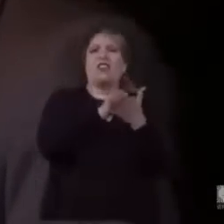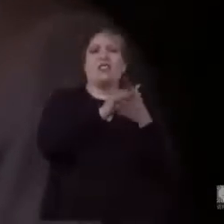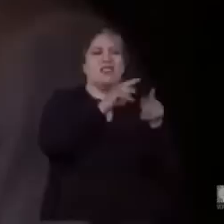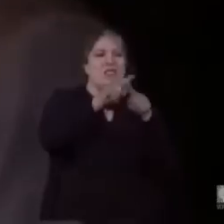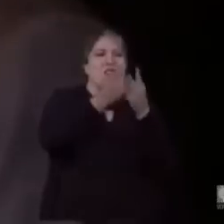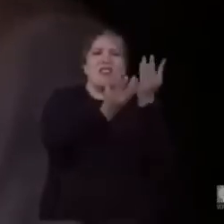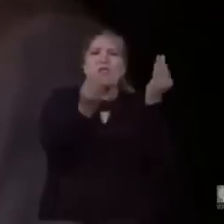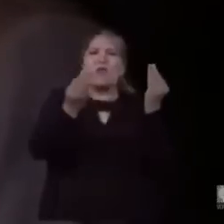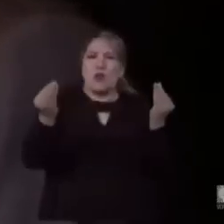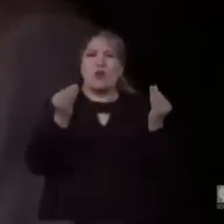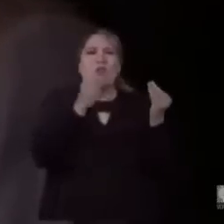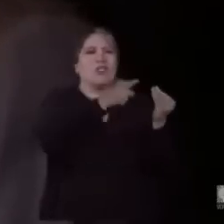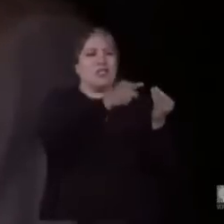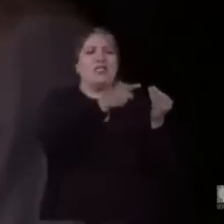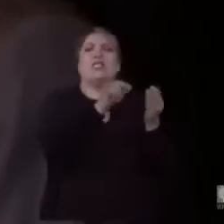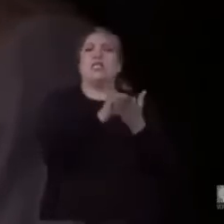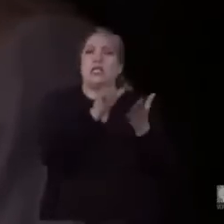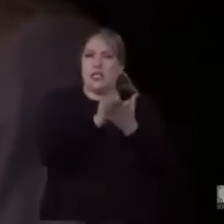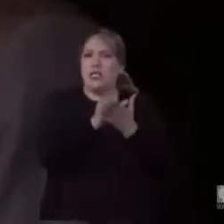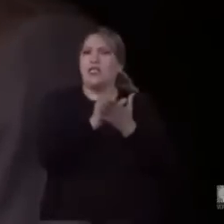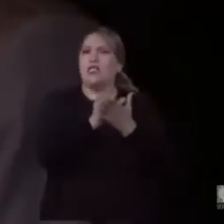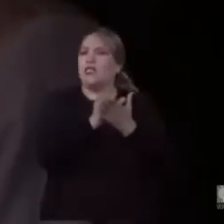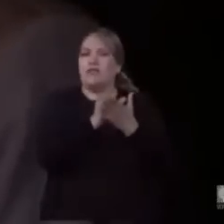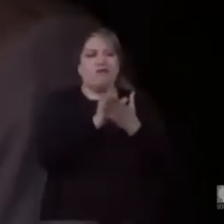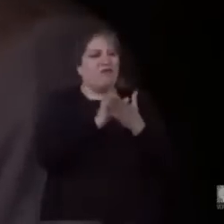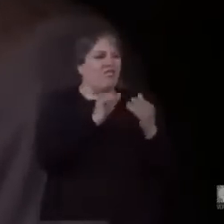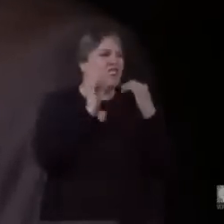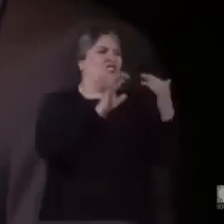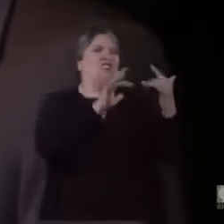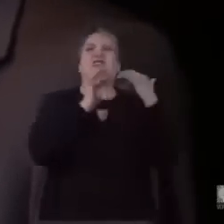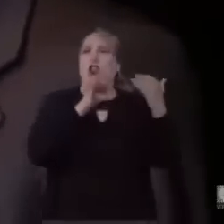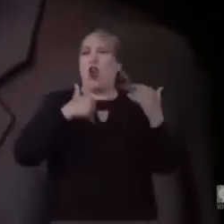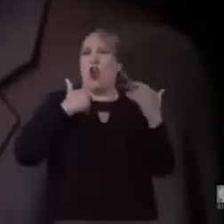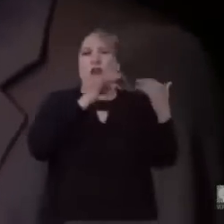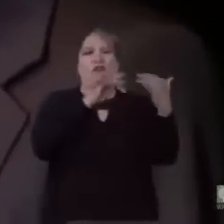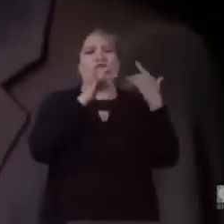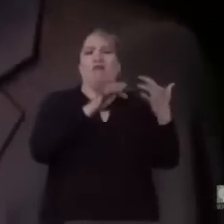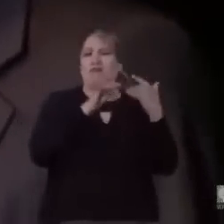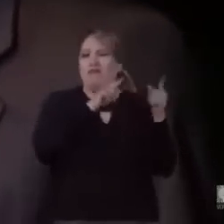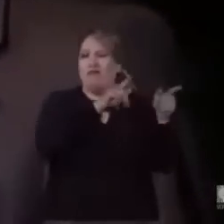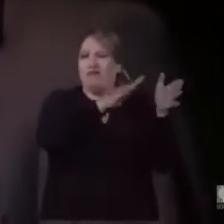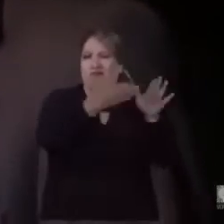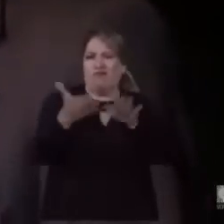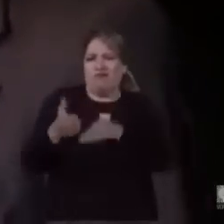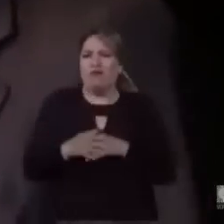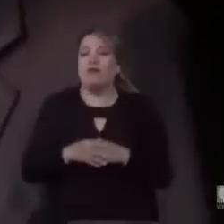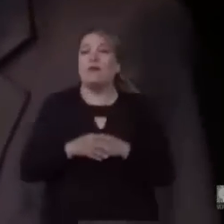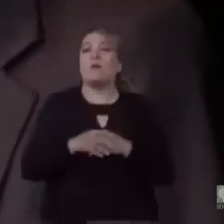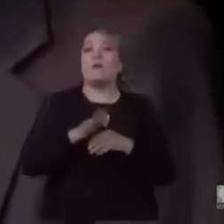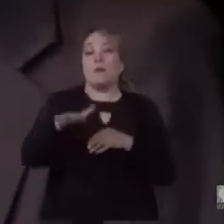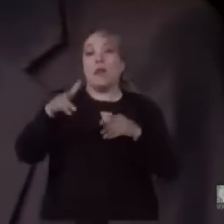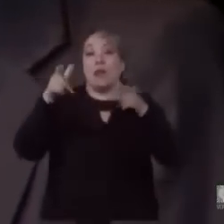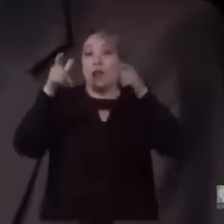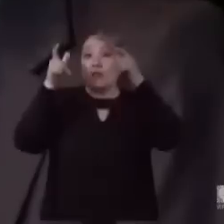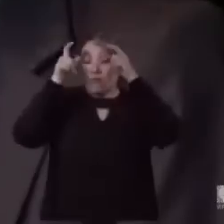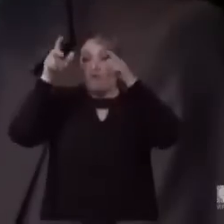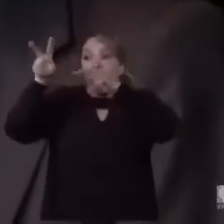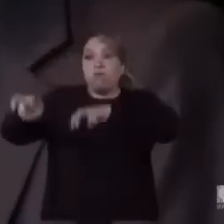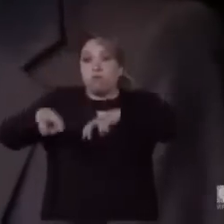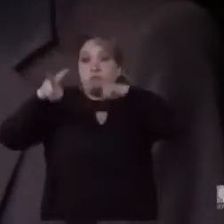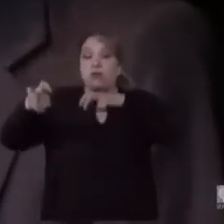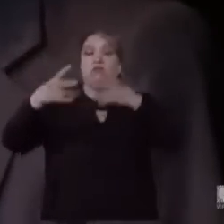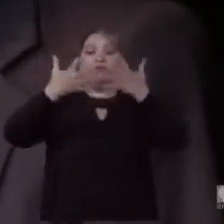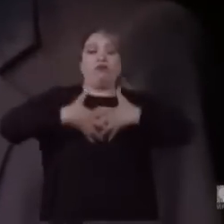en batallas absurdas entre los jóvenes colombianos, desde los empresarios y ganaderos y sobre todo los menos